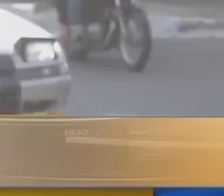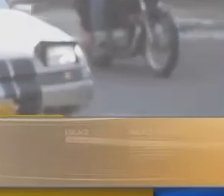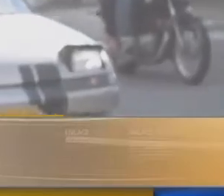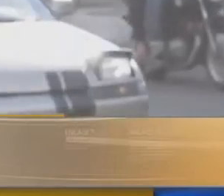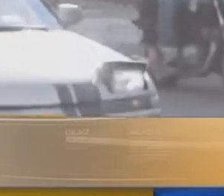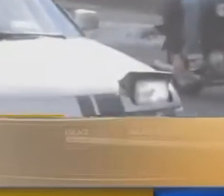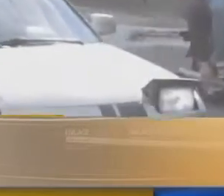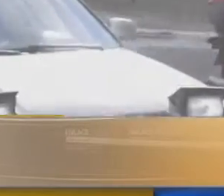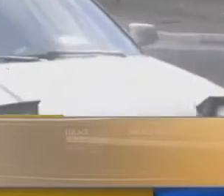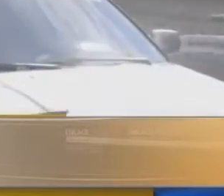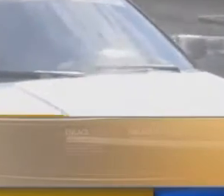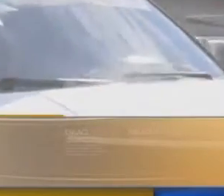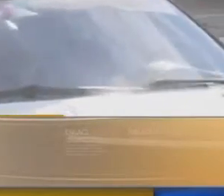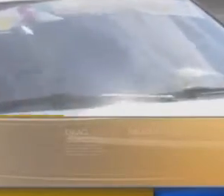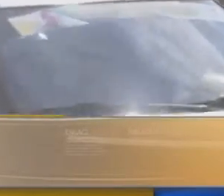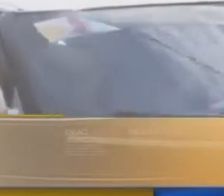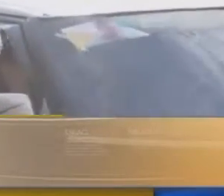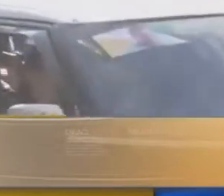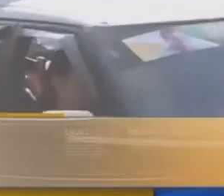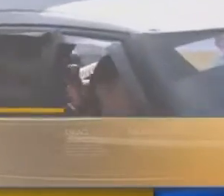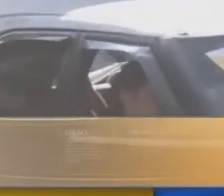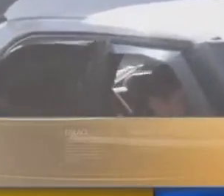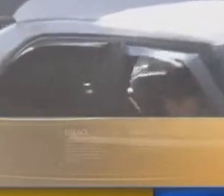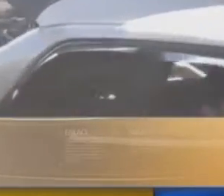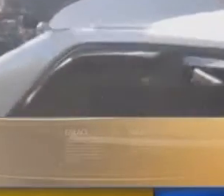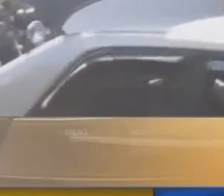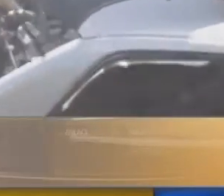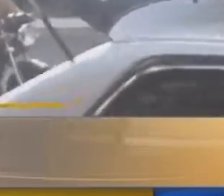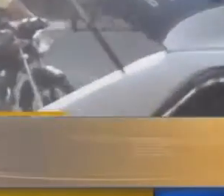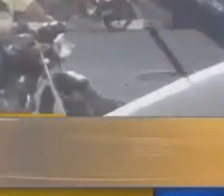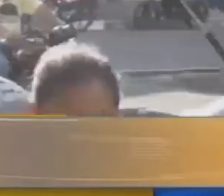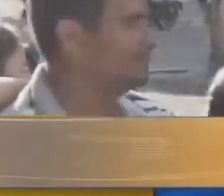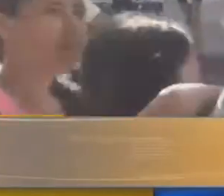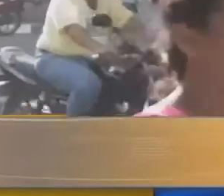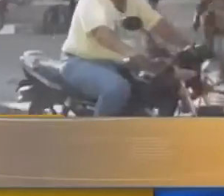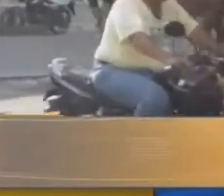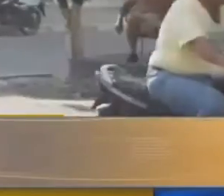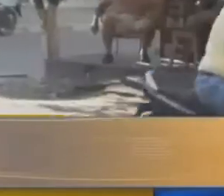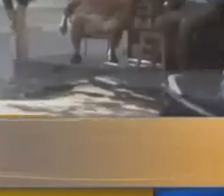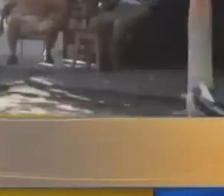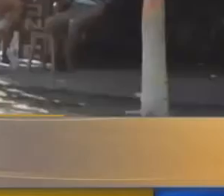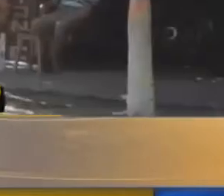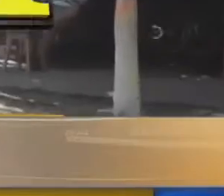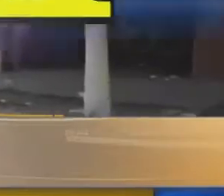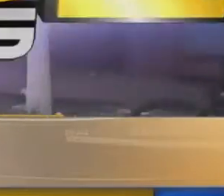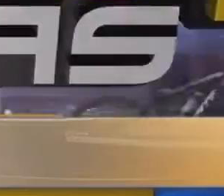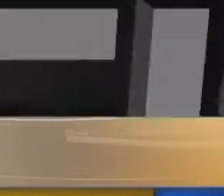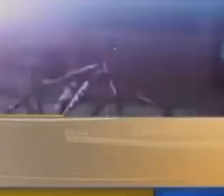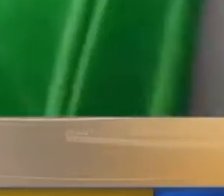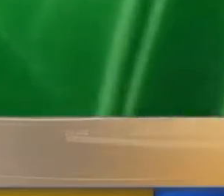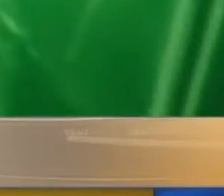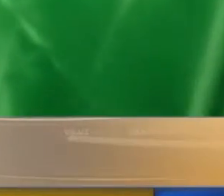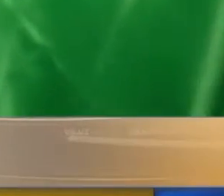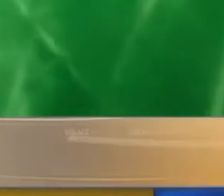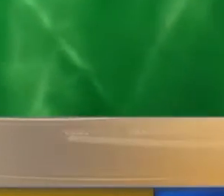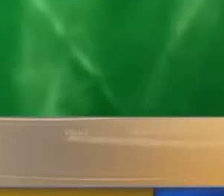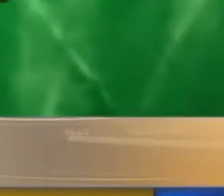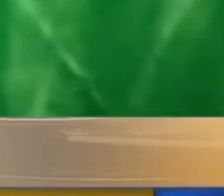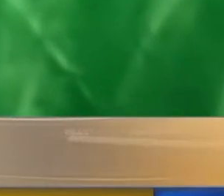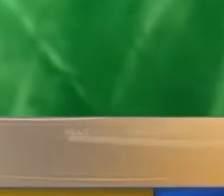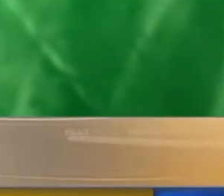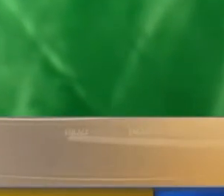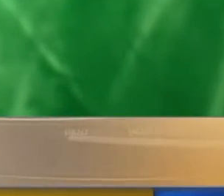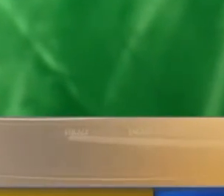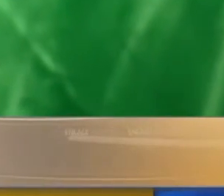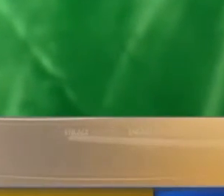en firme la elección del alcalde de Sabana de Torres, Sneider Pinilla. La comunidad recibió con complacencia la decisión judicial. Policía Nacional